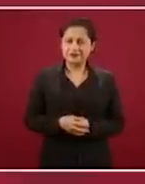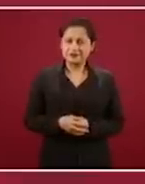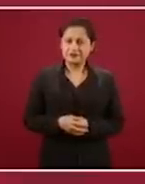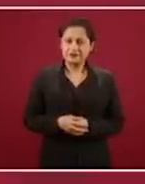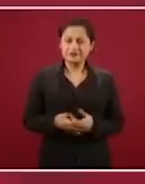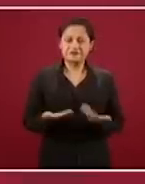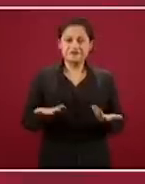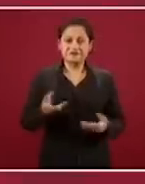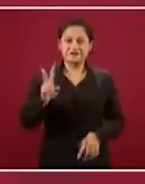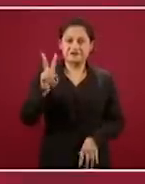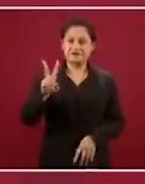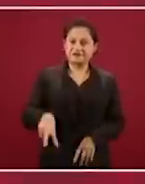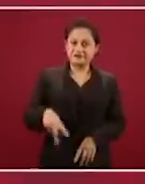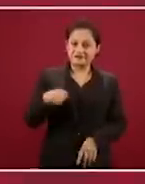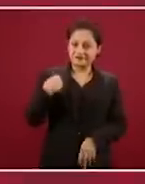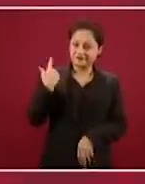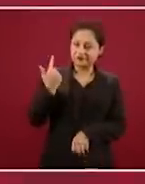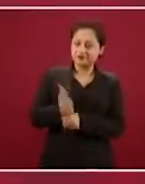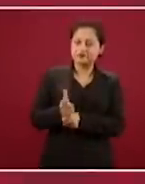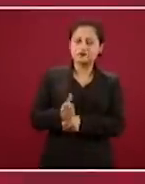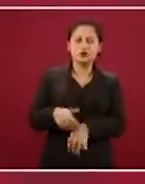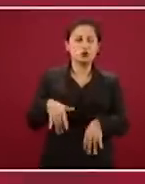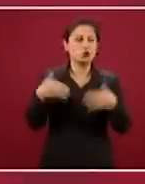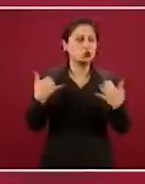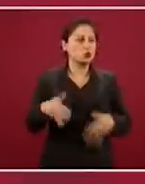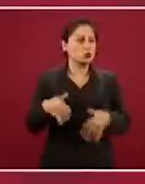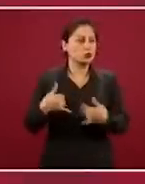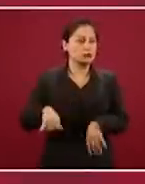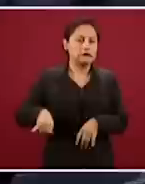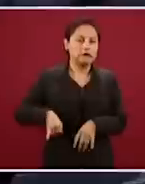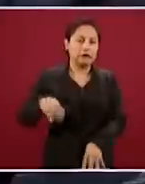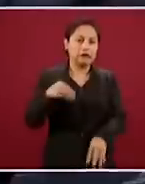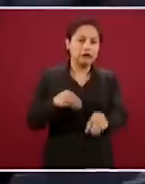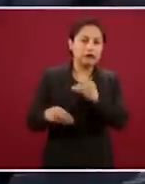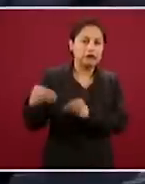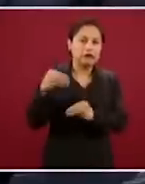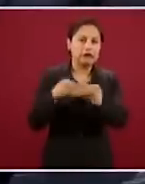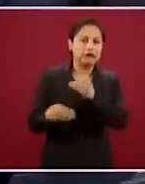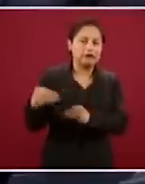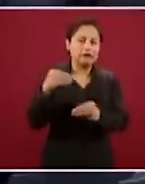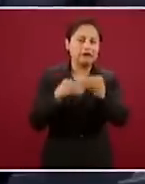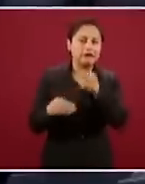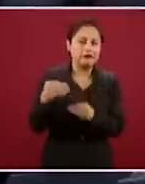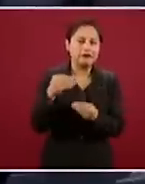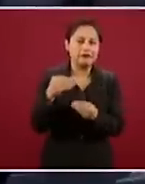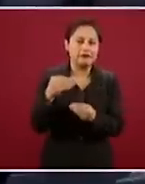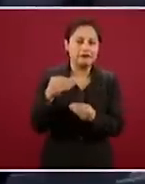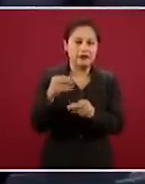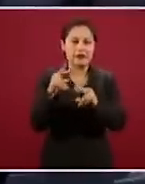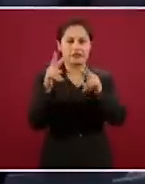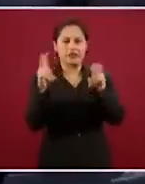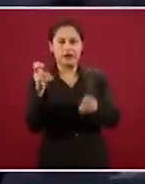es interesante el tema por este motivo.